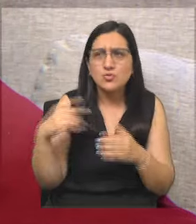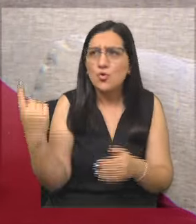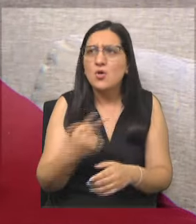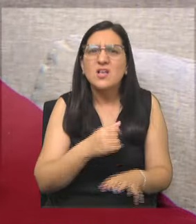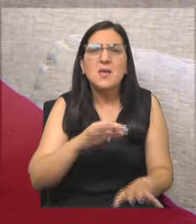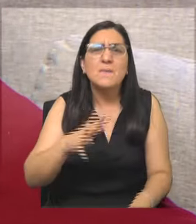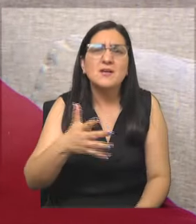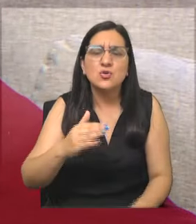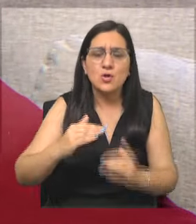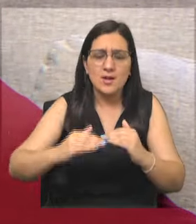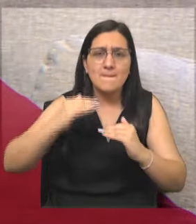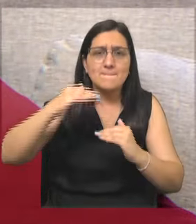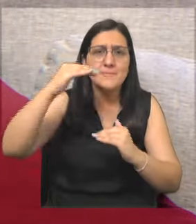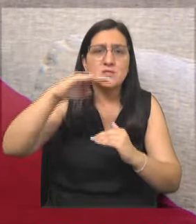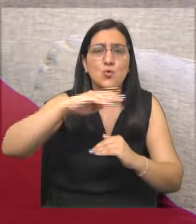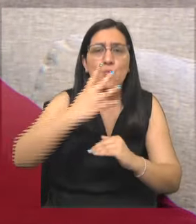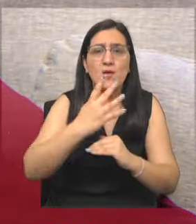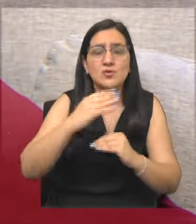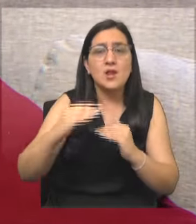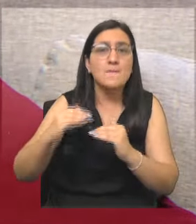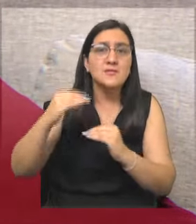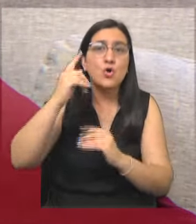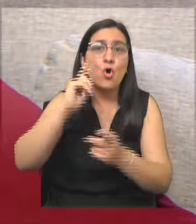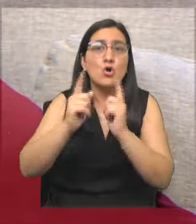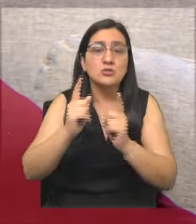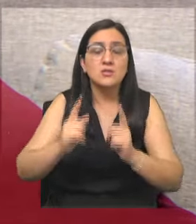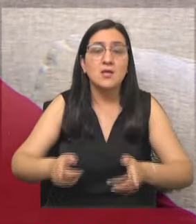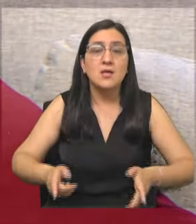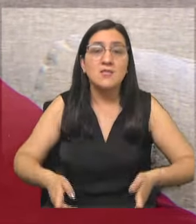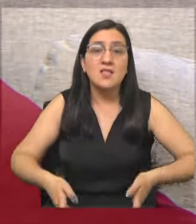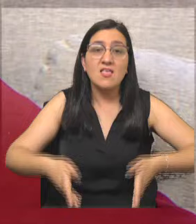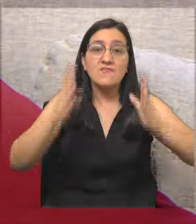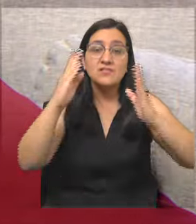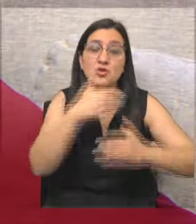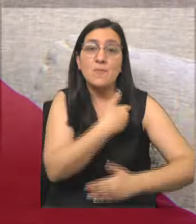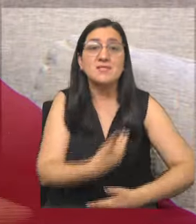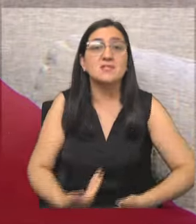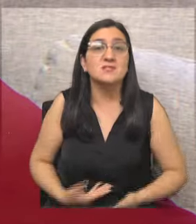piso 4 y en el piso 11 de presidencia,